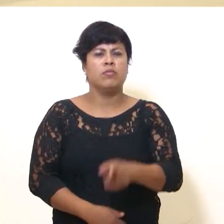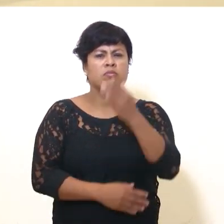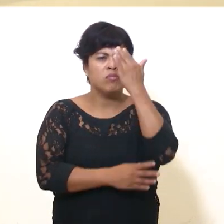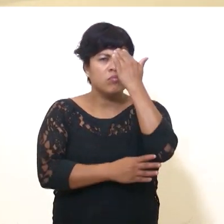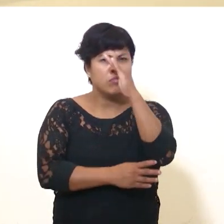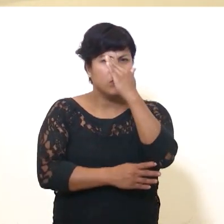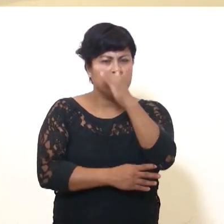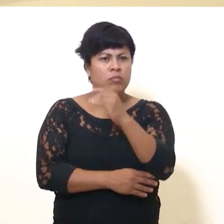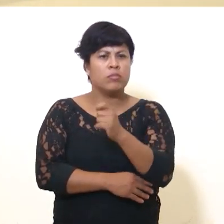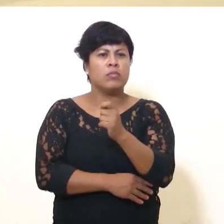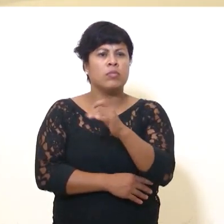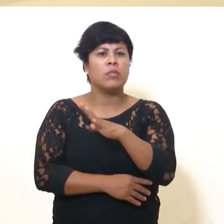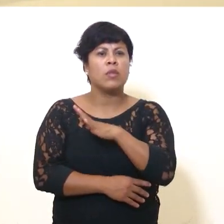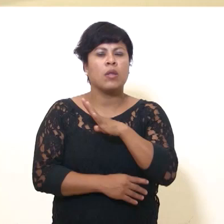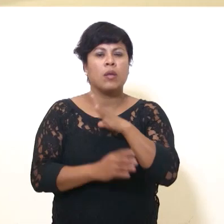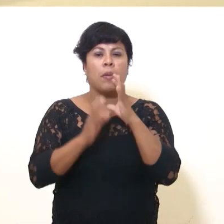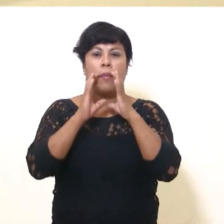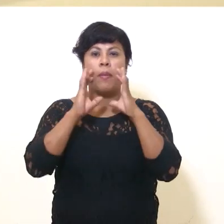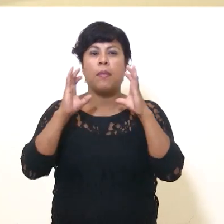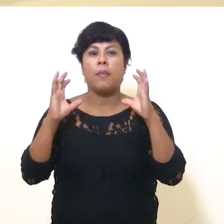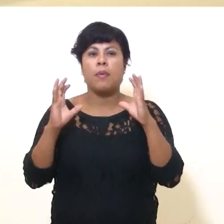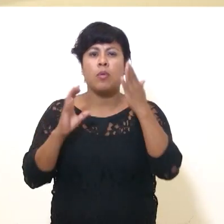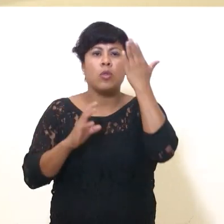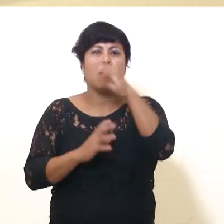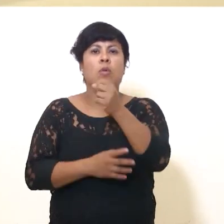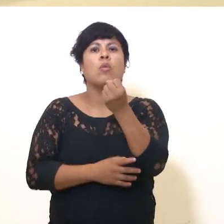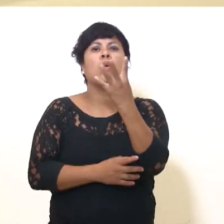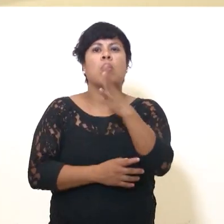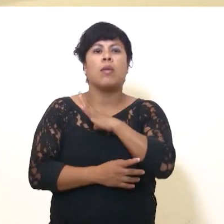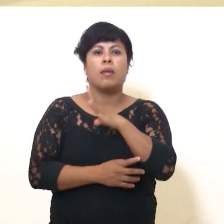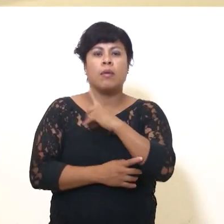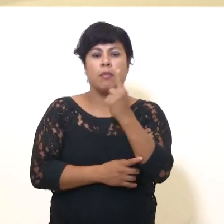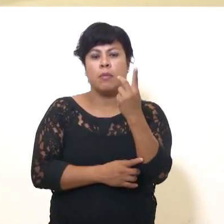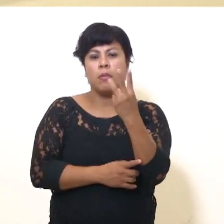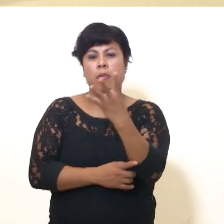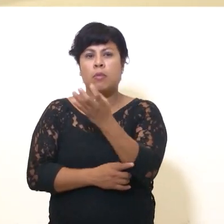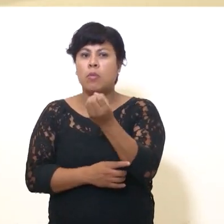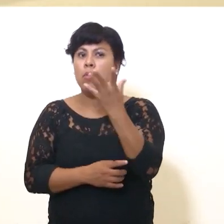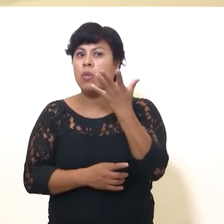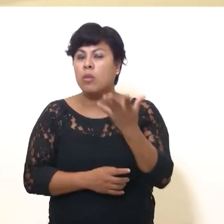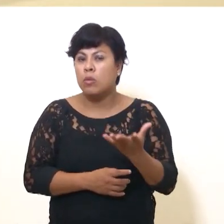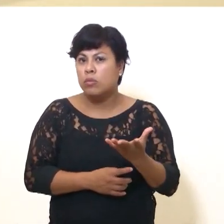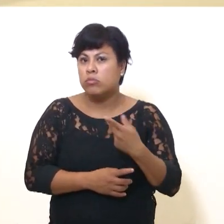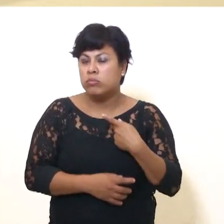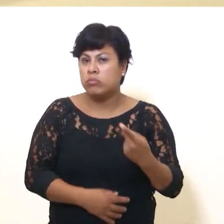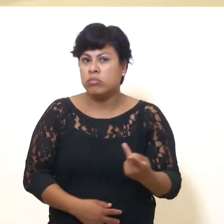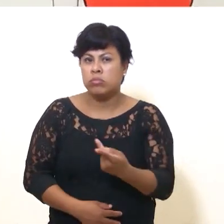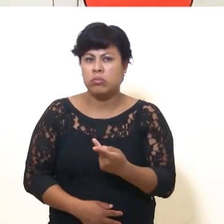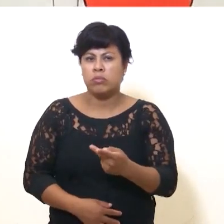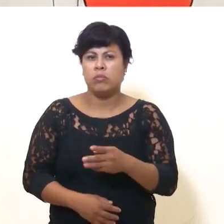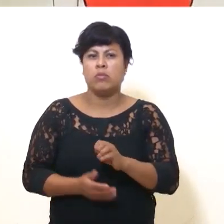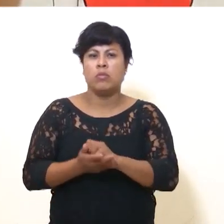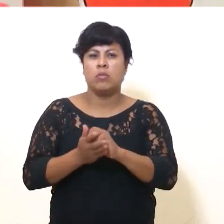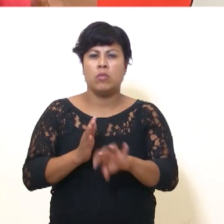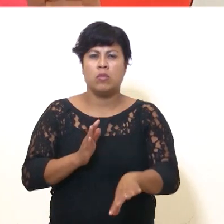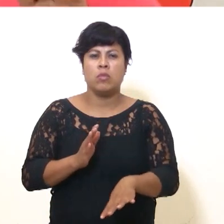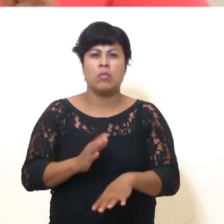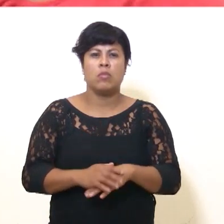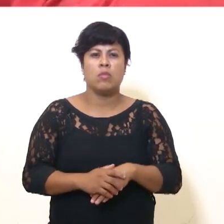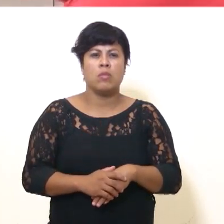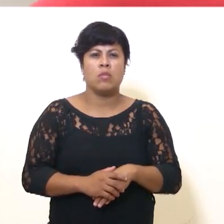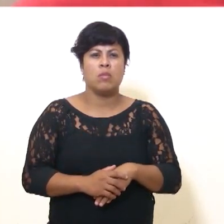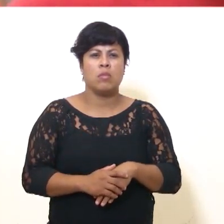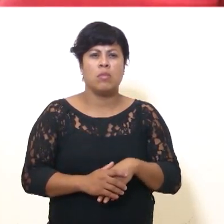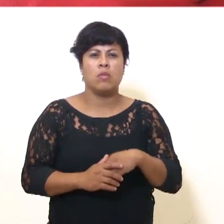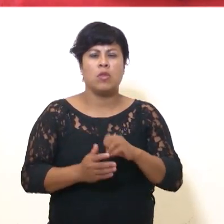Tú sabes, aquí dijimos que hay globos, pero ¿sabes cuántos globos hay? Si yo pongo esto, tapo, perdón, me voy a